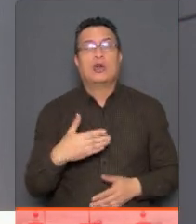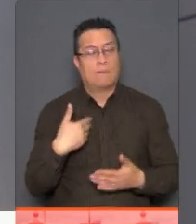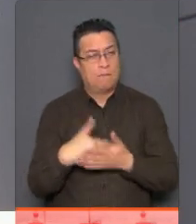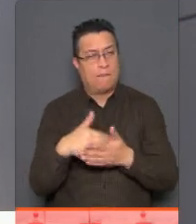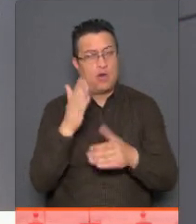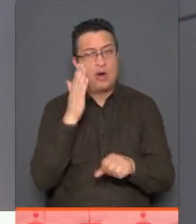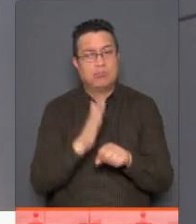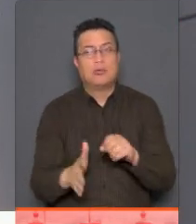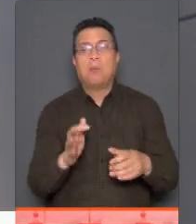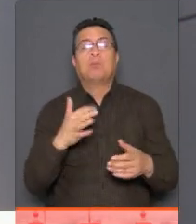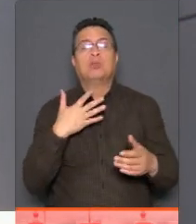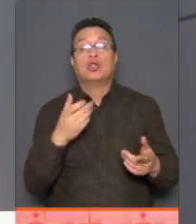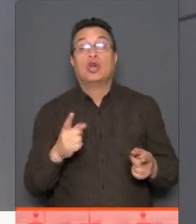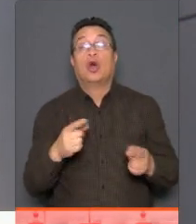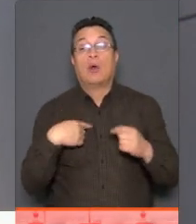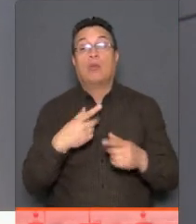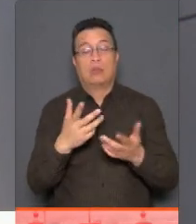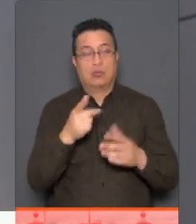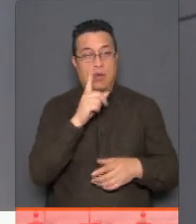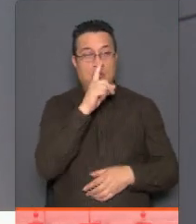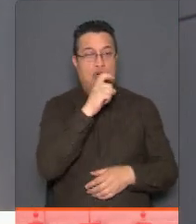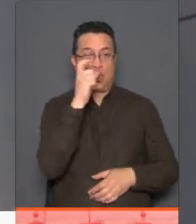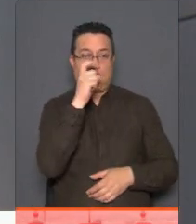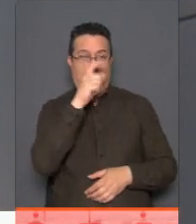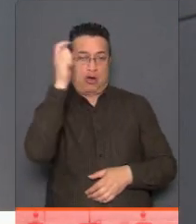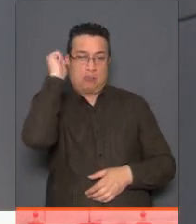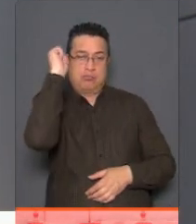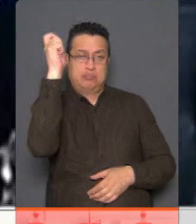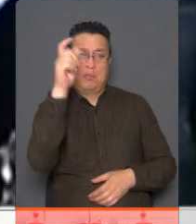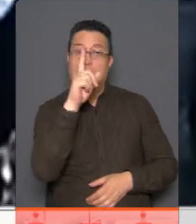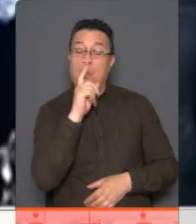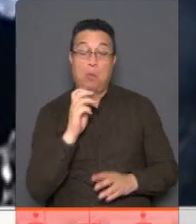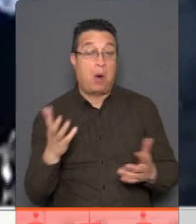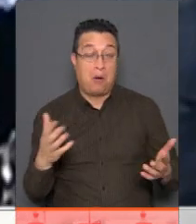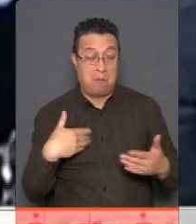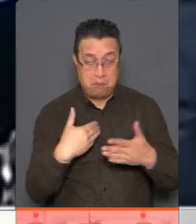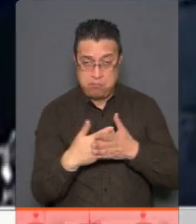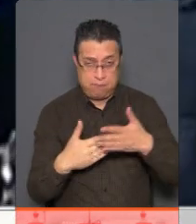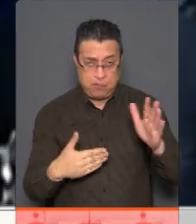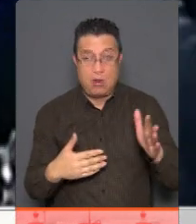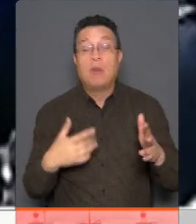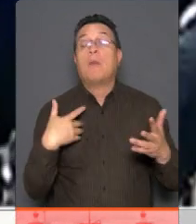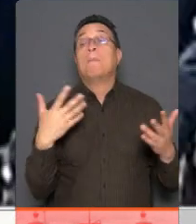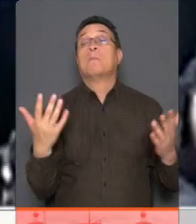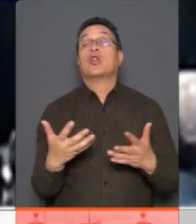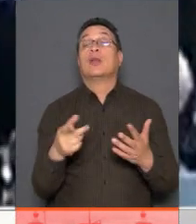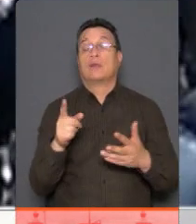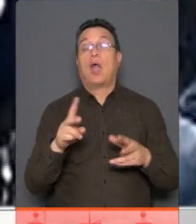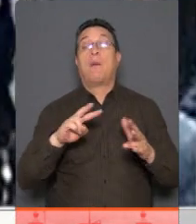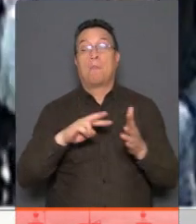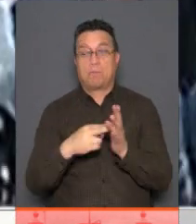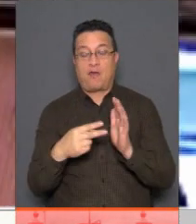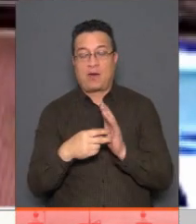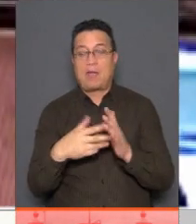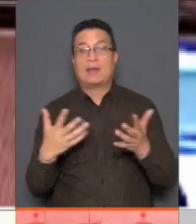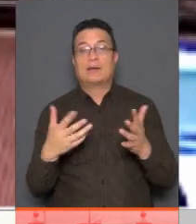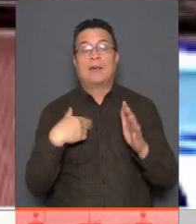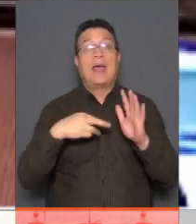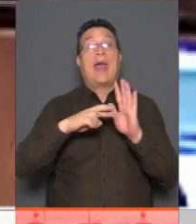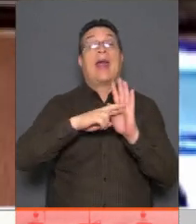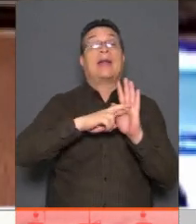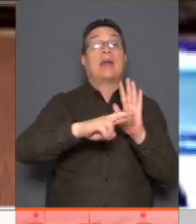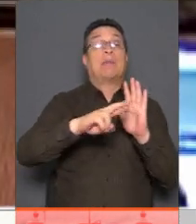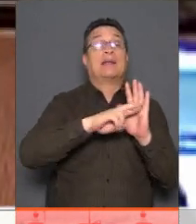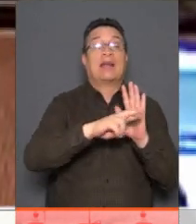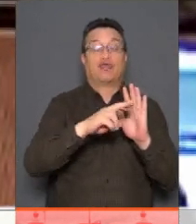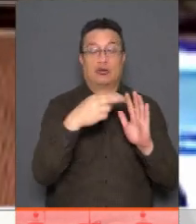términos simples. ¿Por qué no le muestran tarjeta roja? Porque yo creo que, en general, cuando uno se examina, hay un problema de lo que es la representación y la